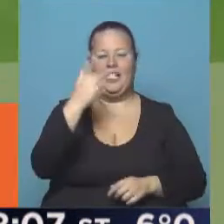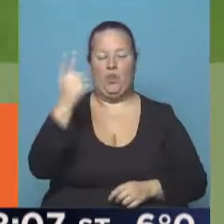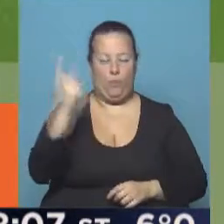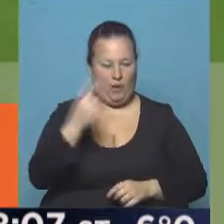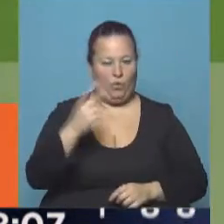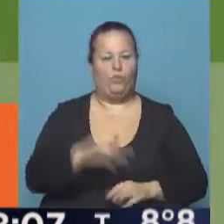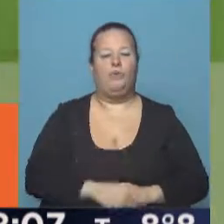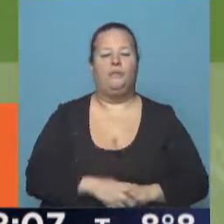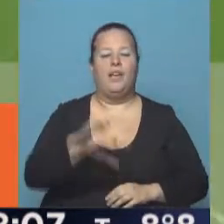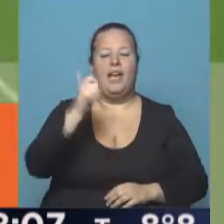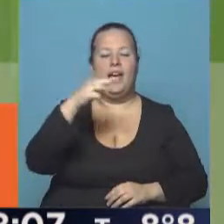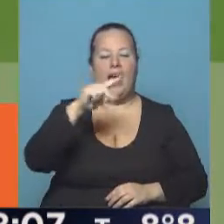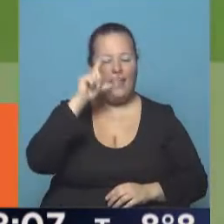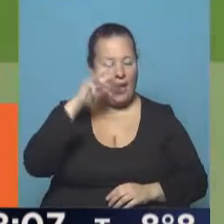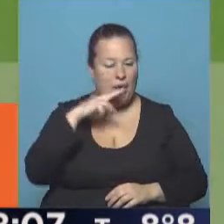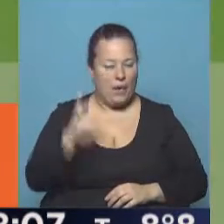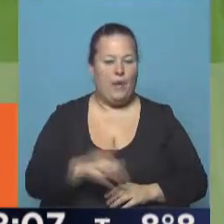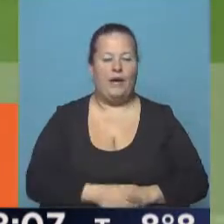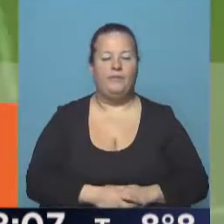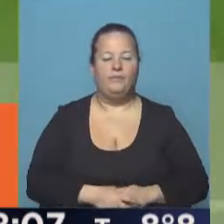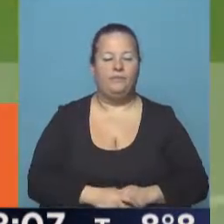31. Antonio Candreva.